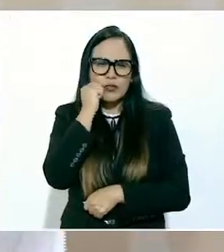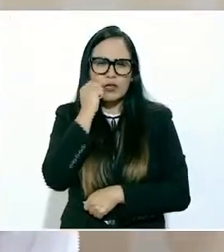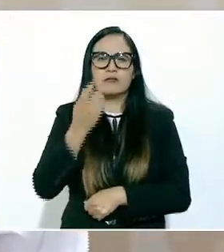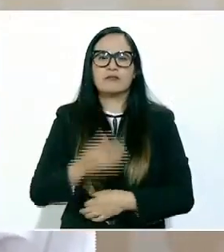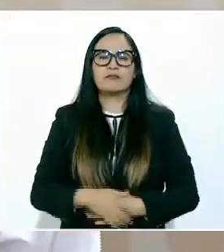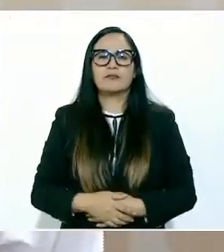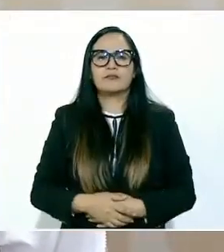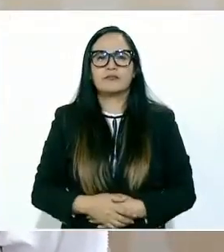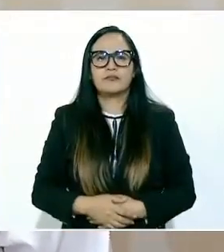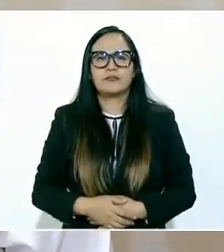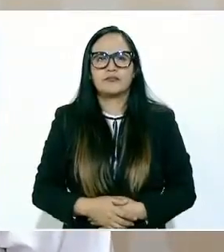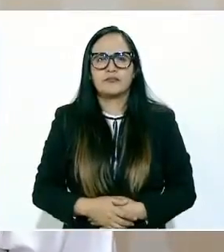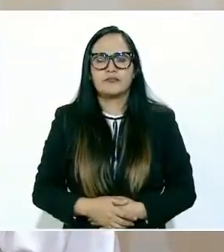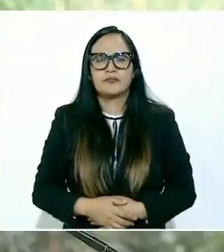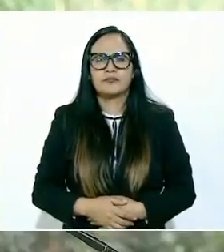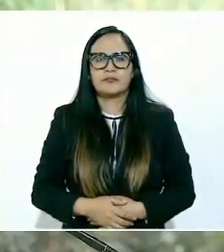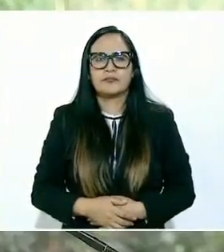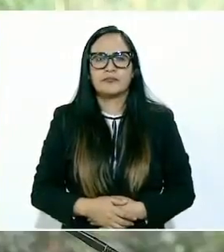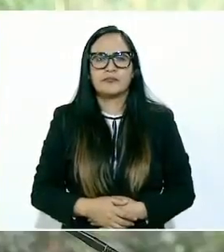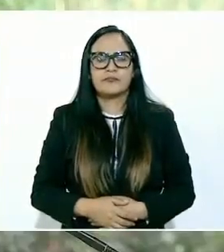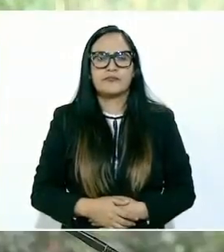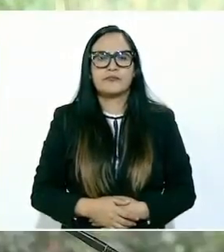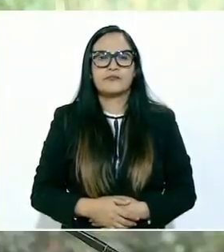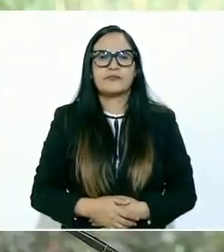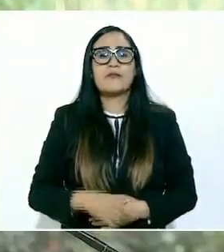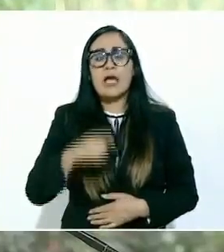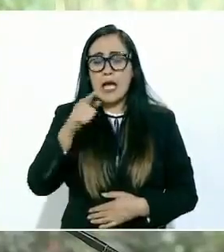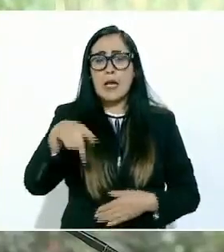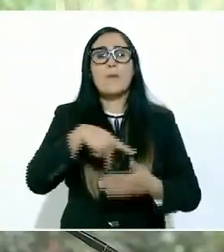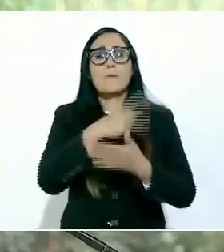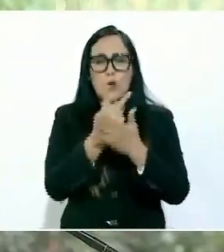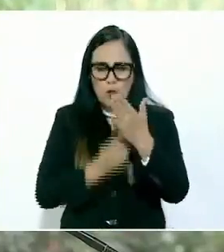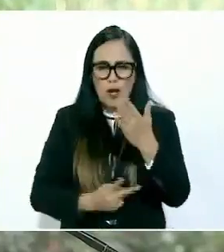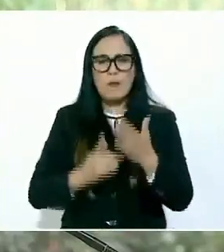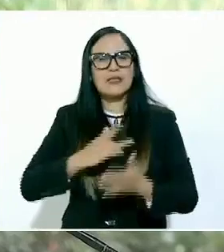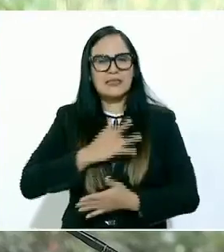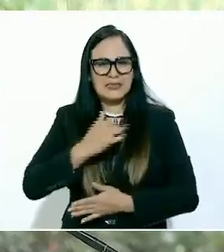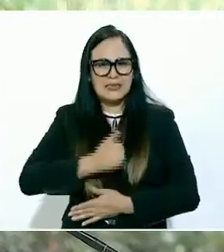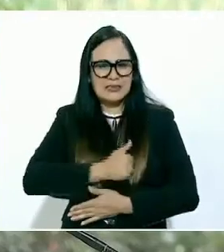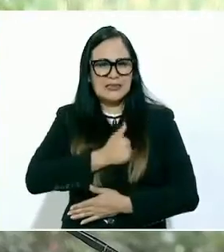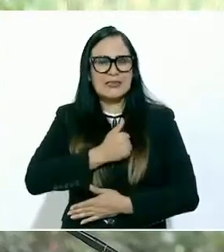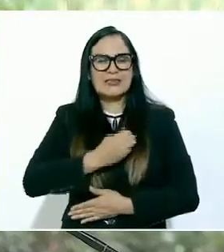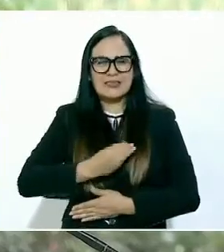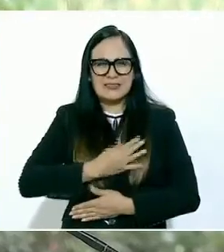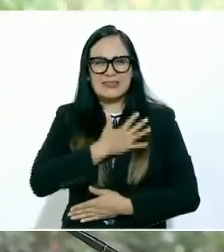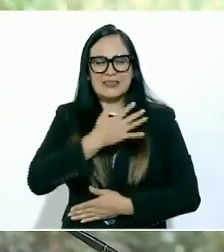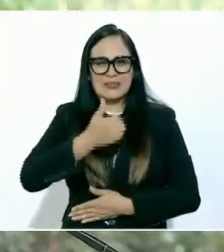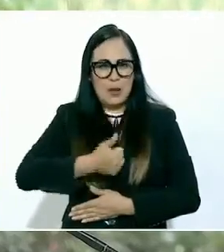no se esté recibiendo un programa de bienestar.